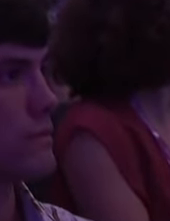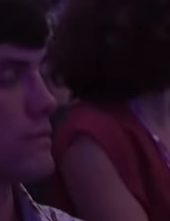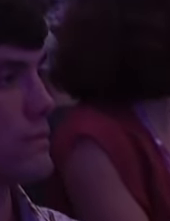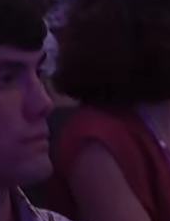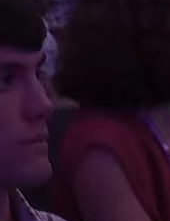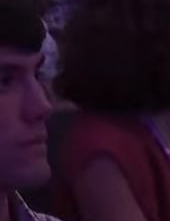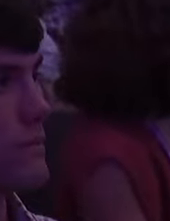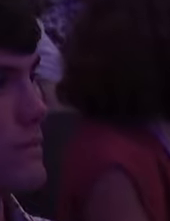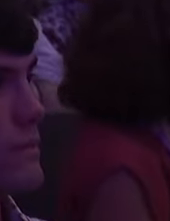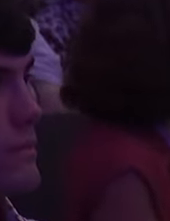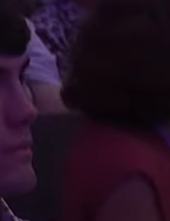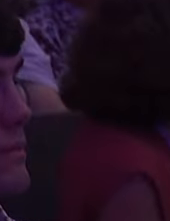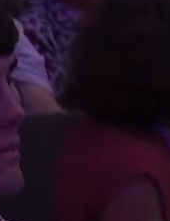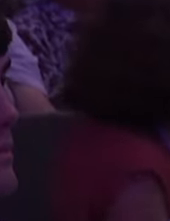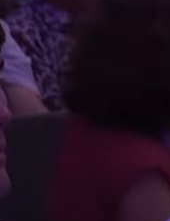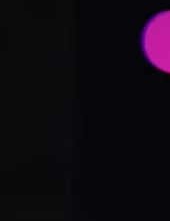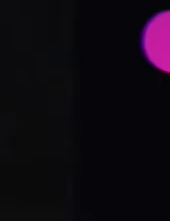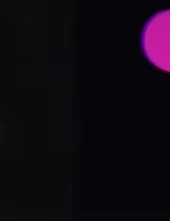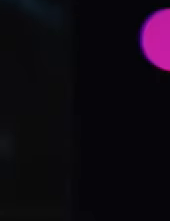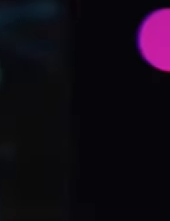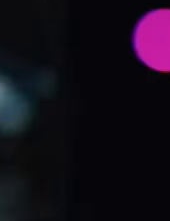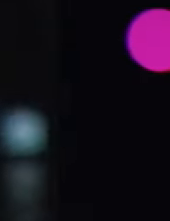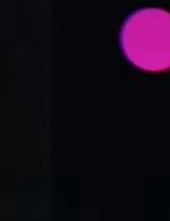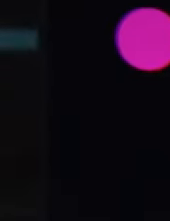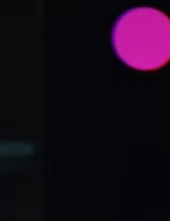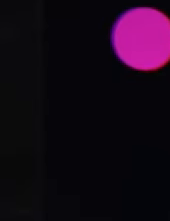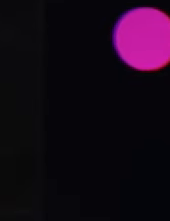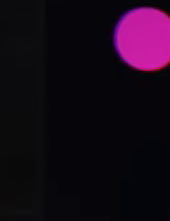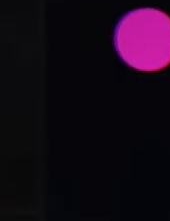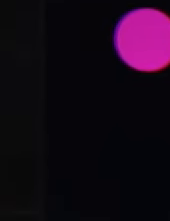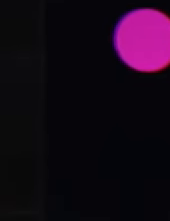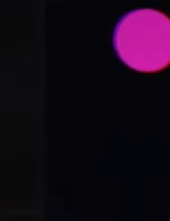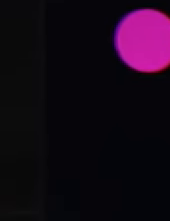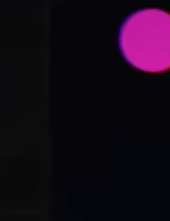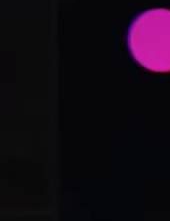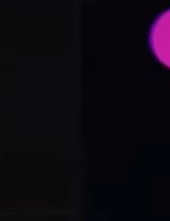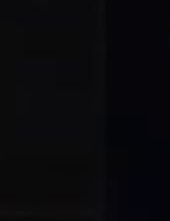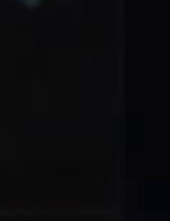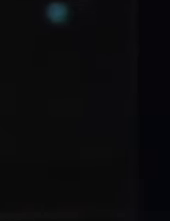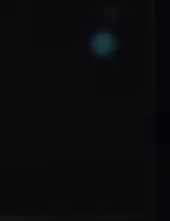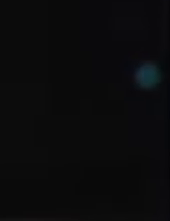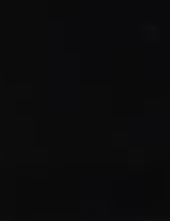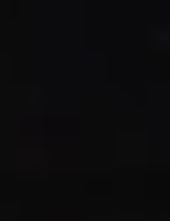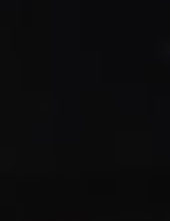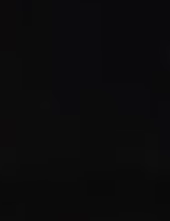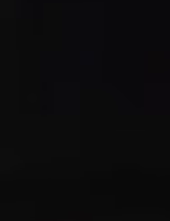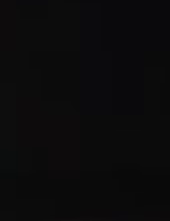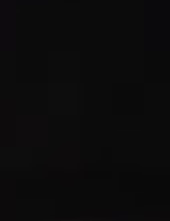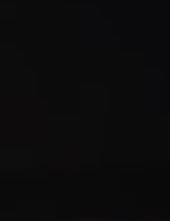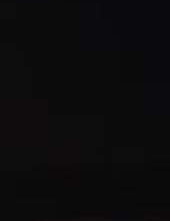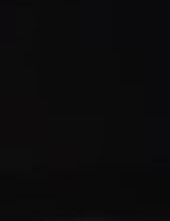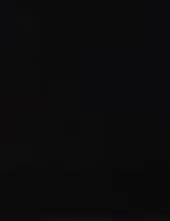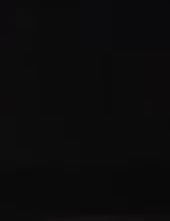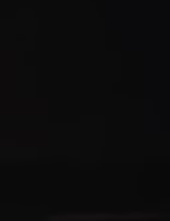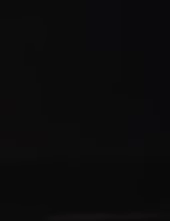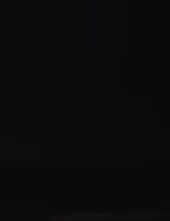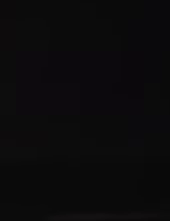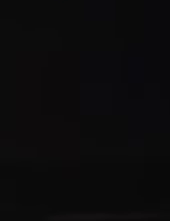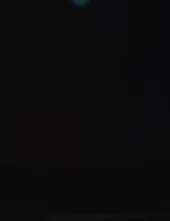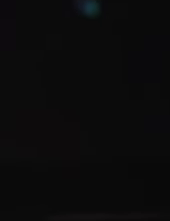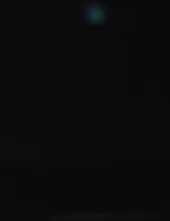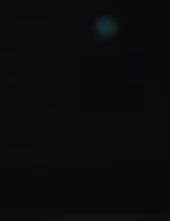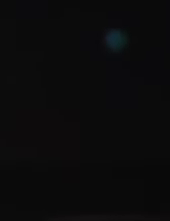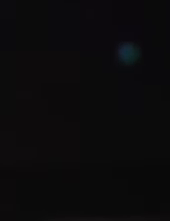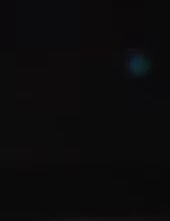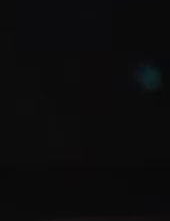manipulación de la manera en la que esta información generada por Inteligencia artificial nos dice exactamente lo que nosotros queremos escuchar y esta información puede